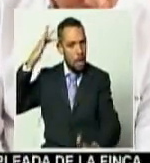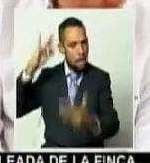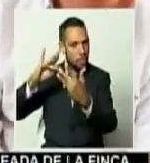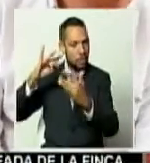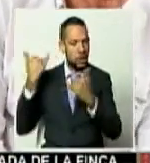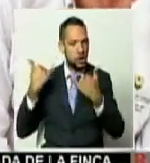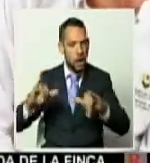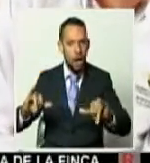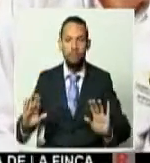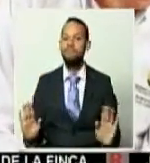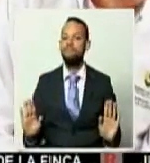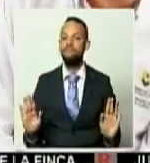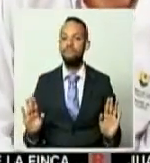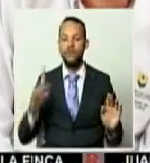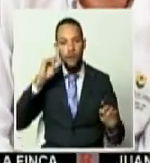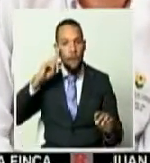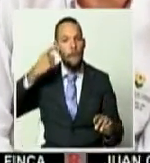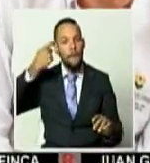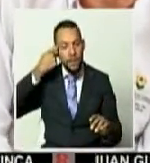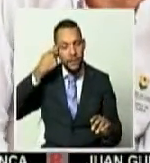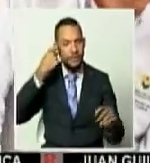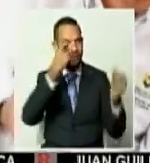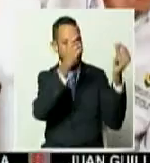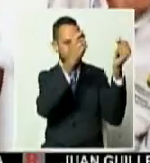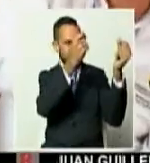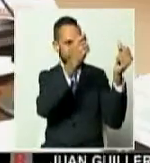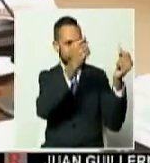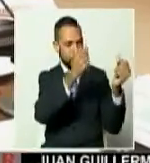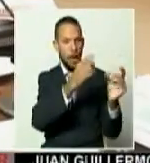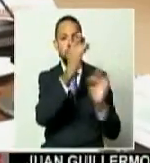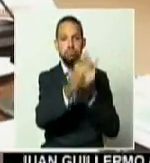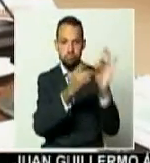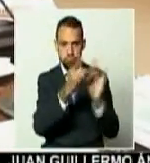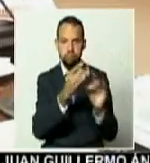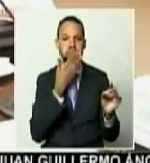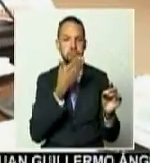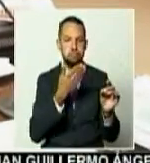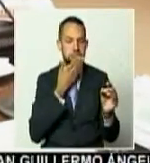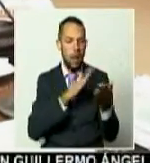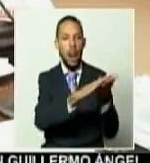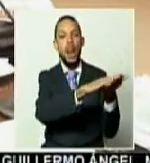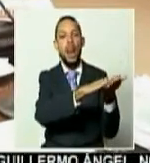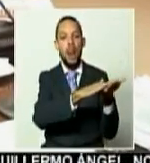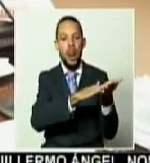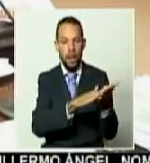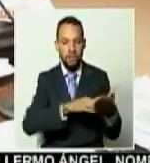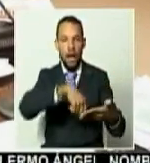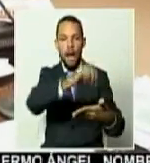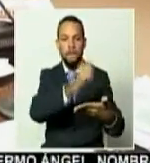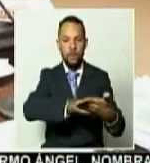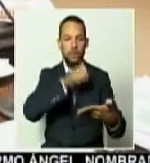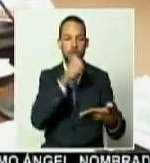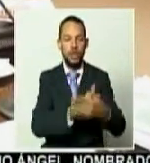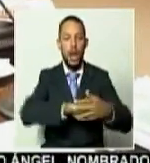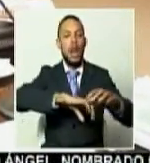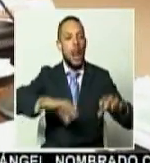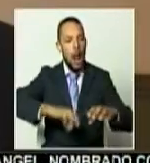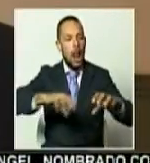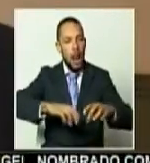gobierno departamental considera que el presupuesto aprobado es adecuado y se debe pensar en la acertada ejecución del mismo. Es por ello